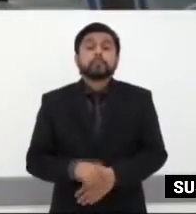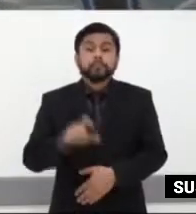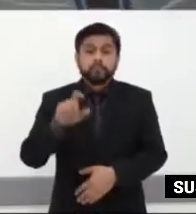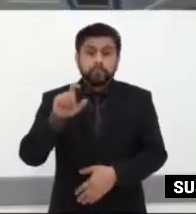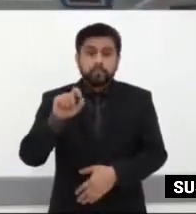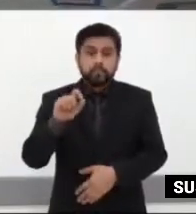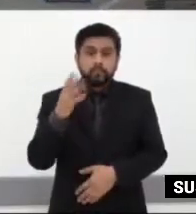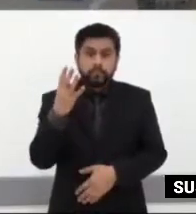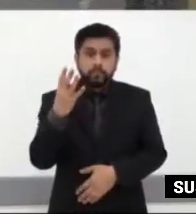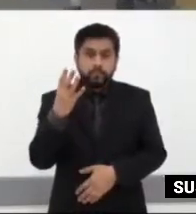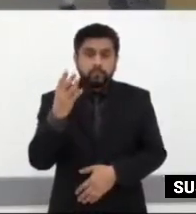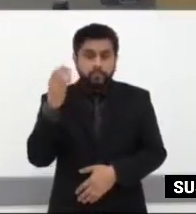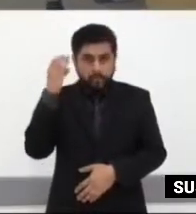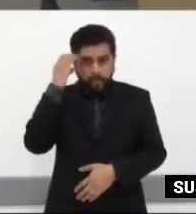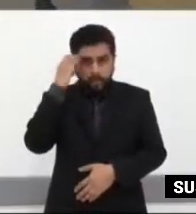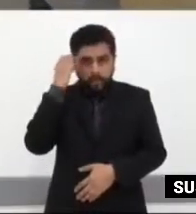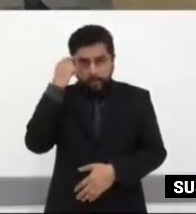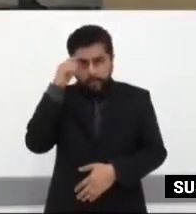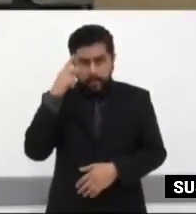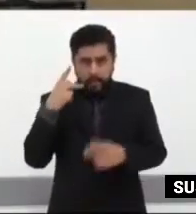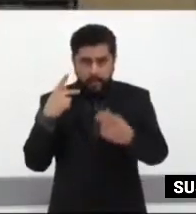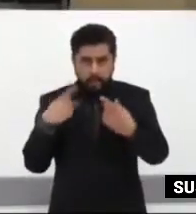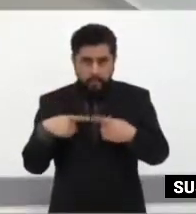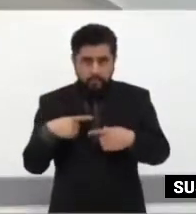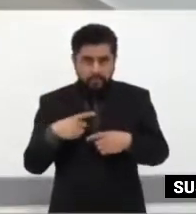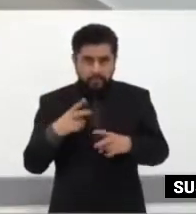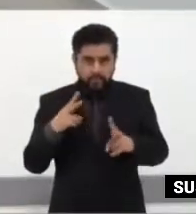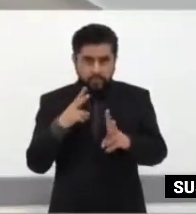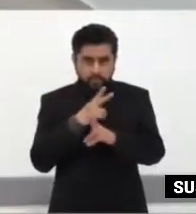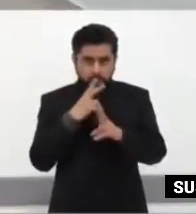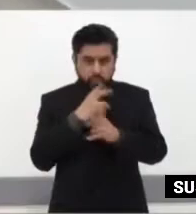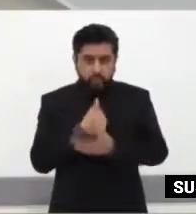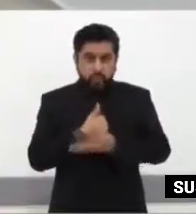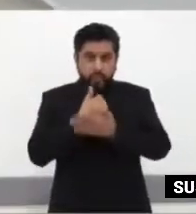camas para pacientes con ventilación mecánica.